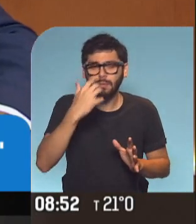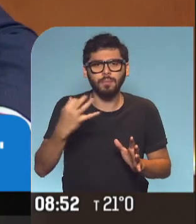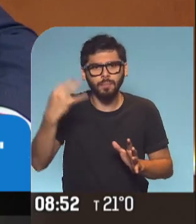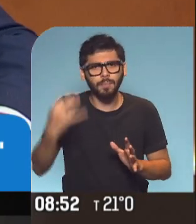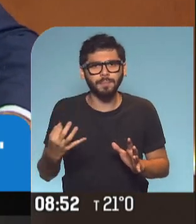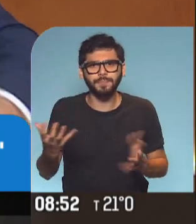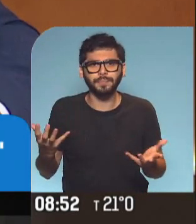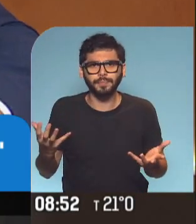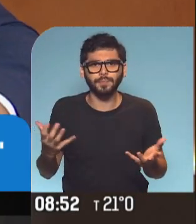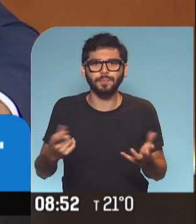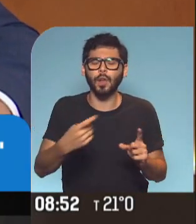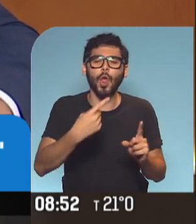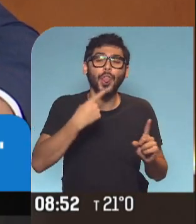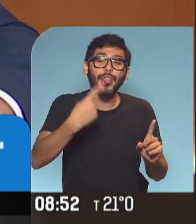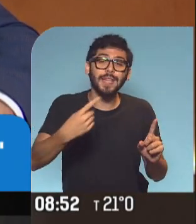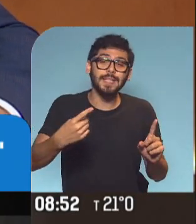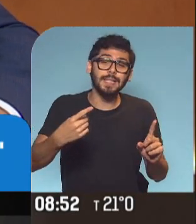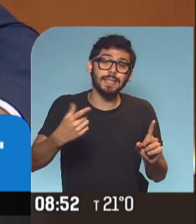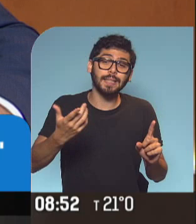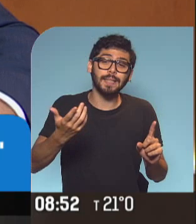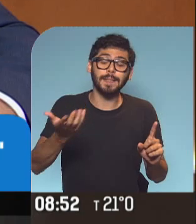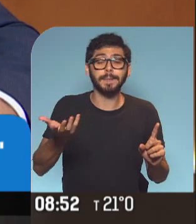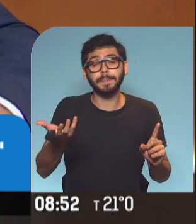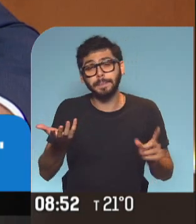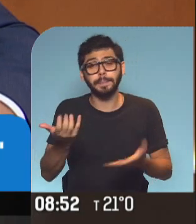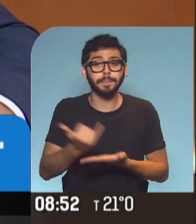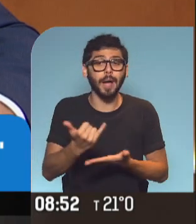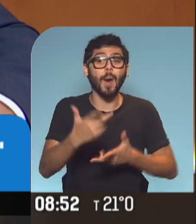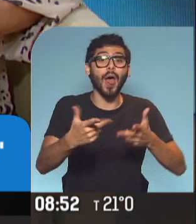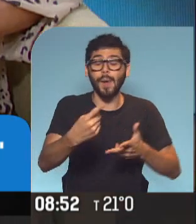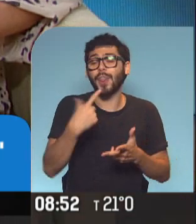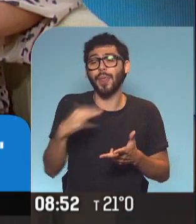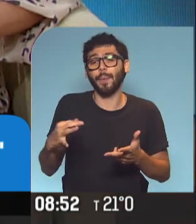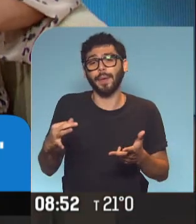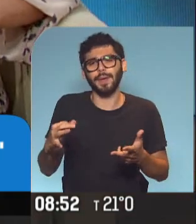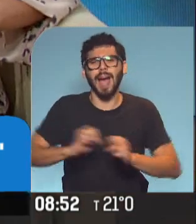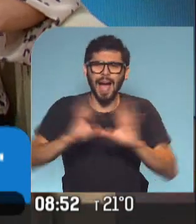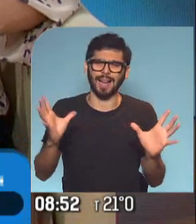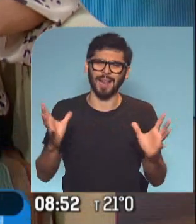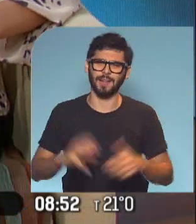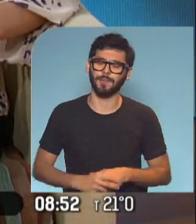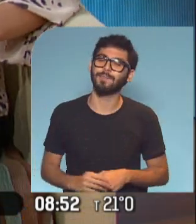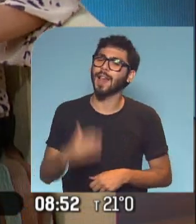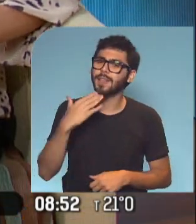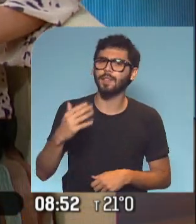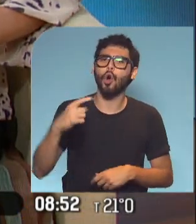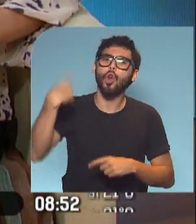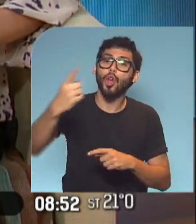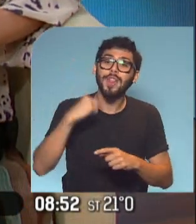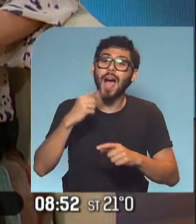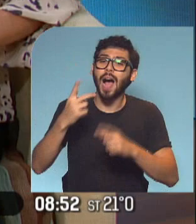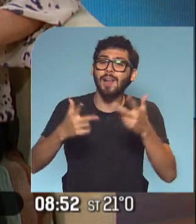las zonceras como diría leche de estos tipos leandro santo no muchísimas gracias queda para otro día hablar un poquito del